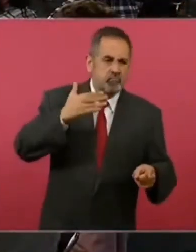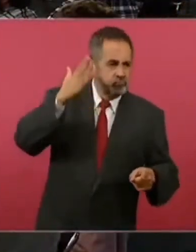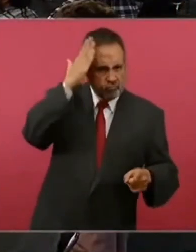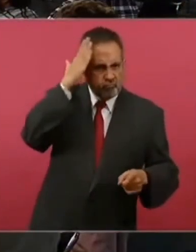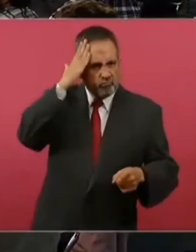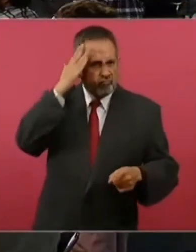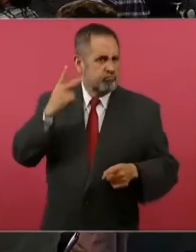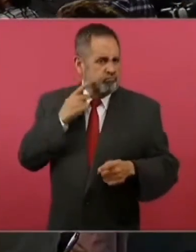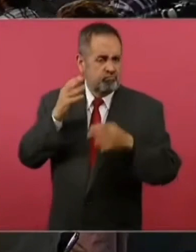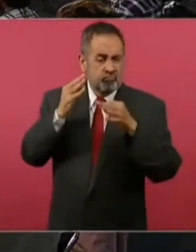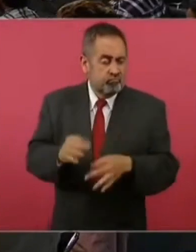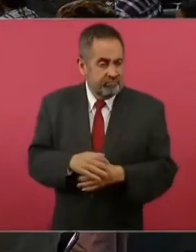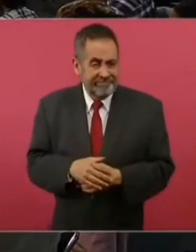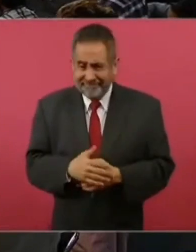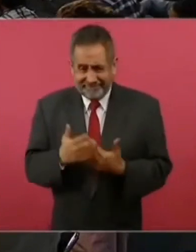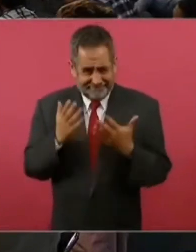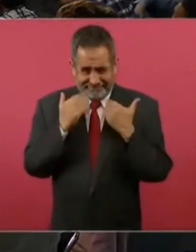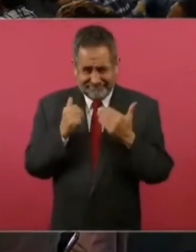político.